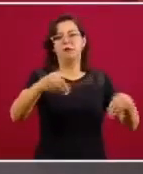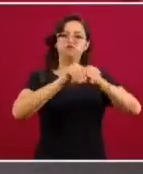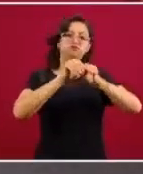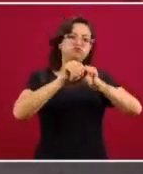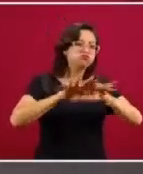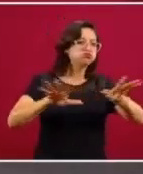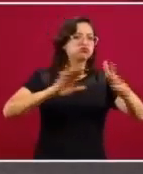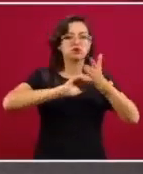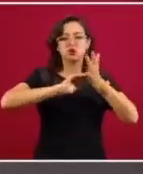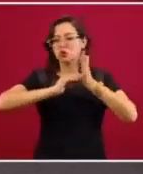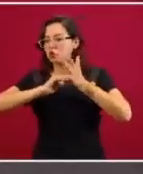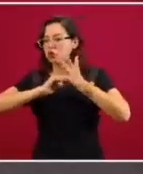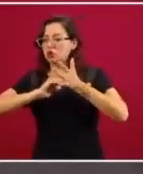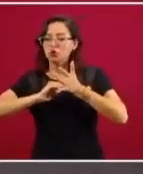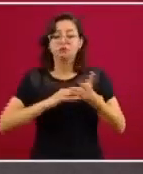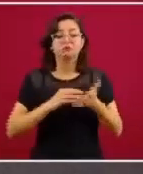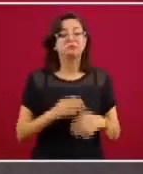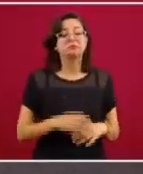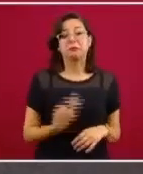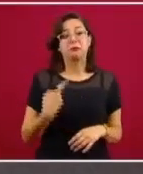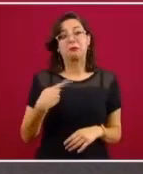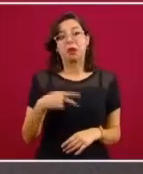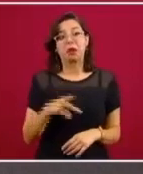estrategia, pero no